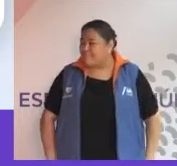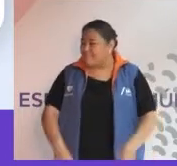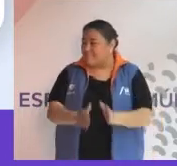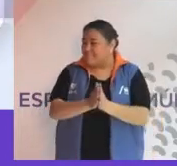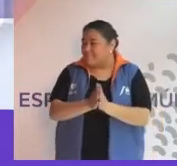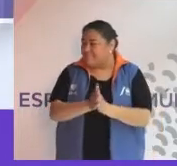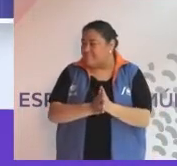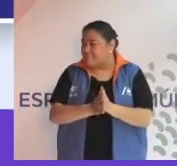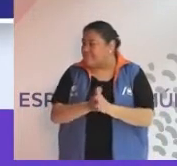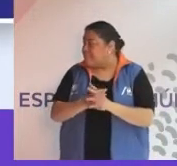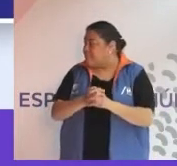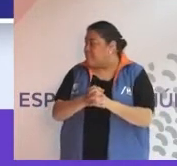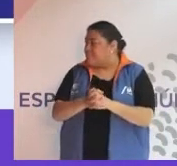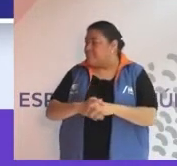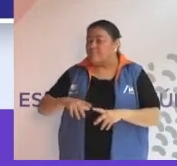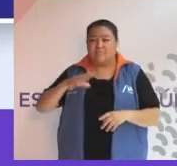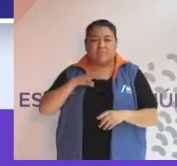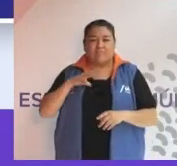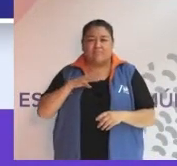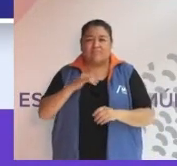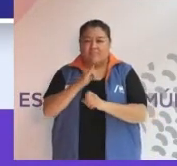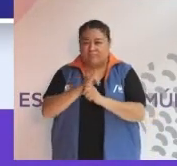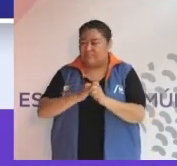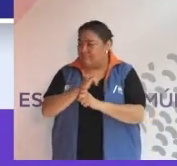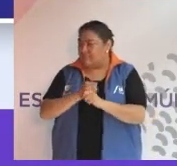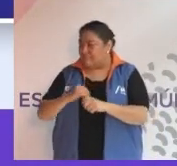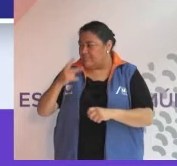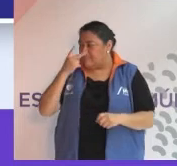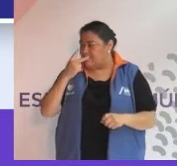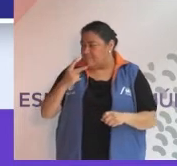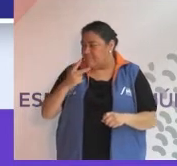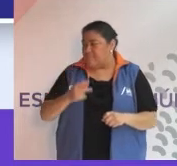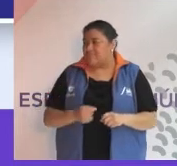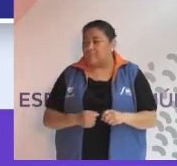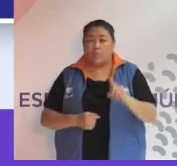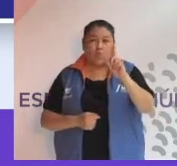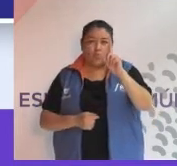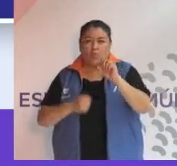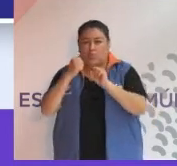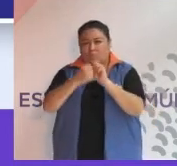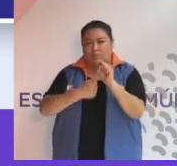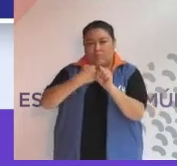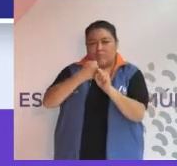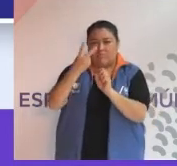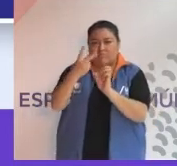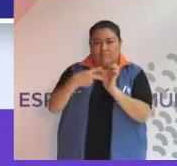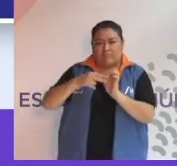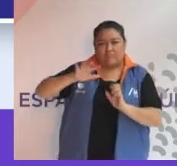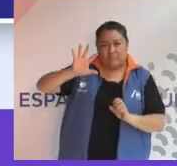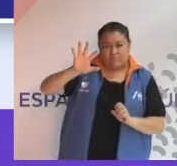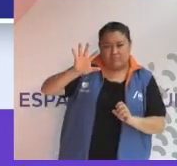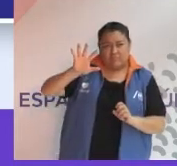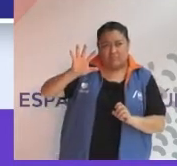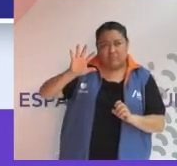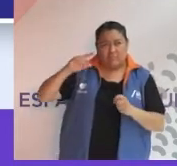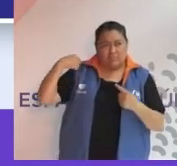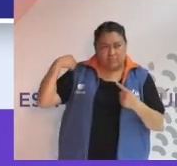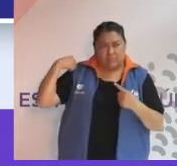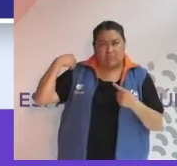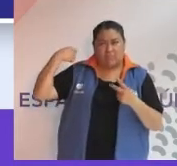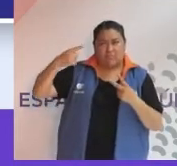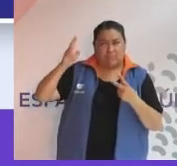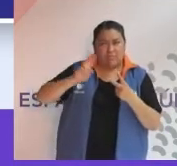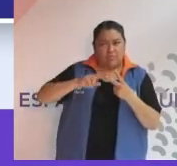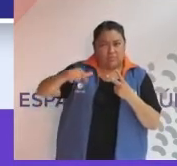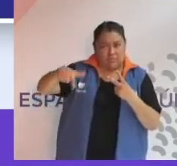Entonces, quiero presentarles dos estudios que hacemos en el centro. Uno lo íbamos haciendo desde el 2005, 2012,